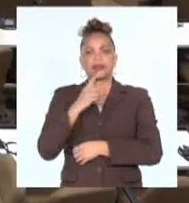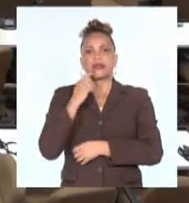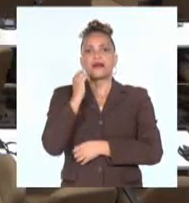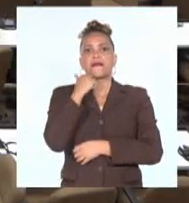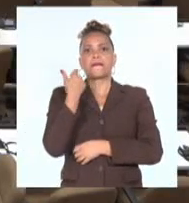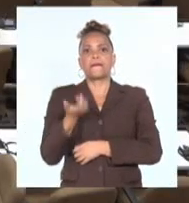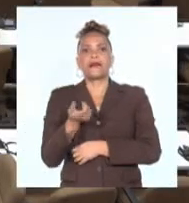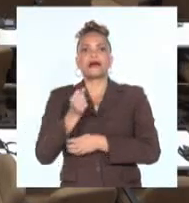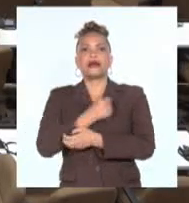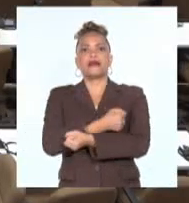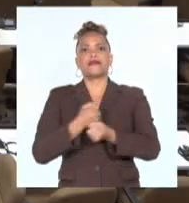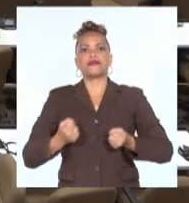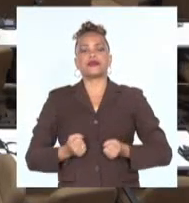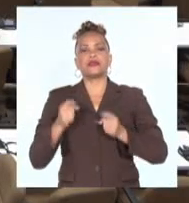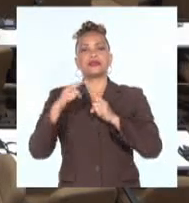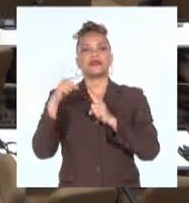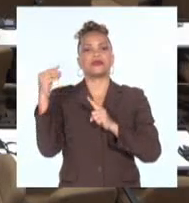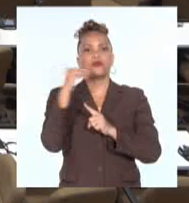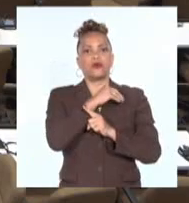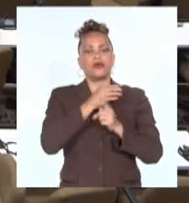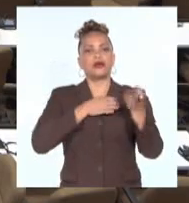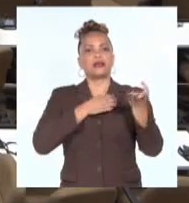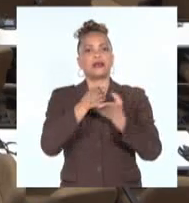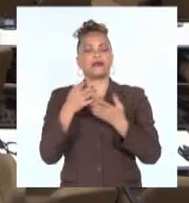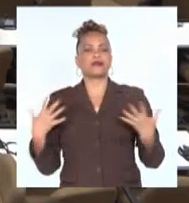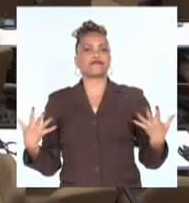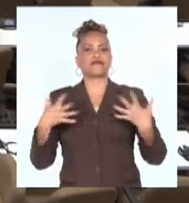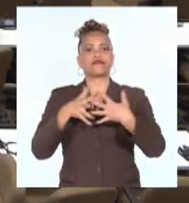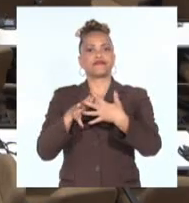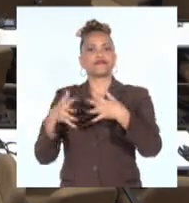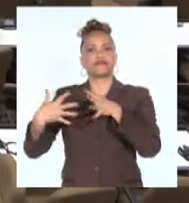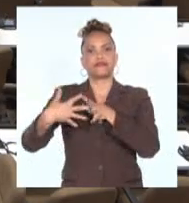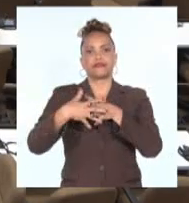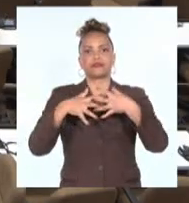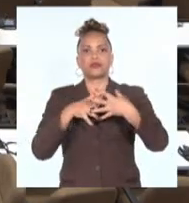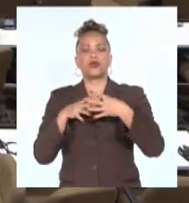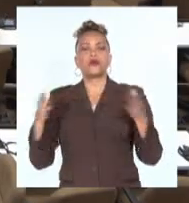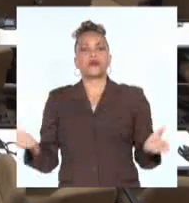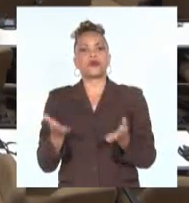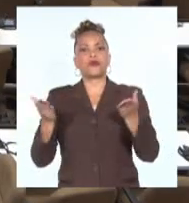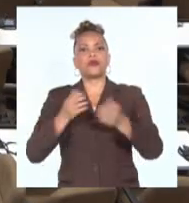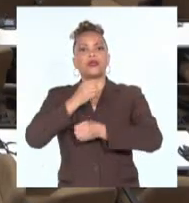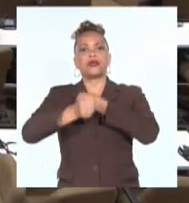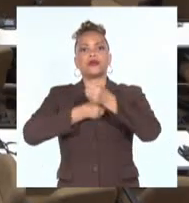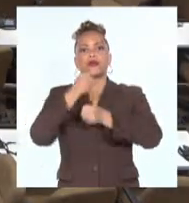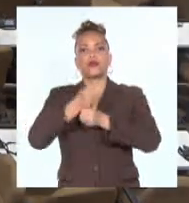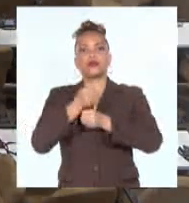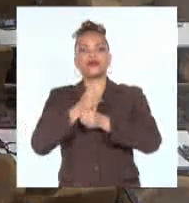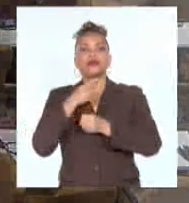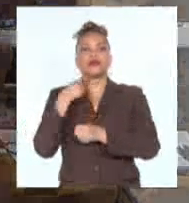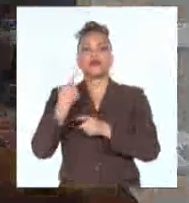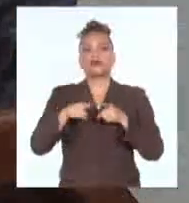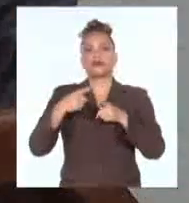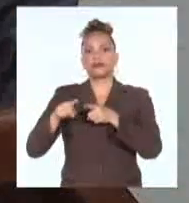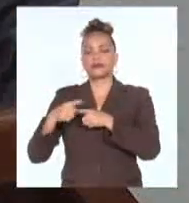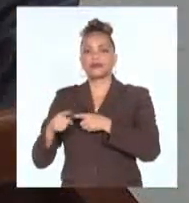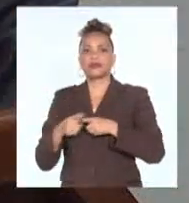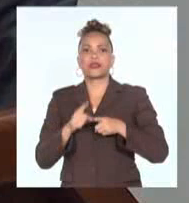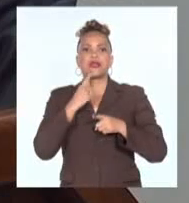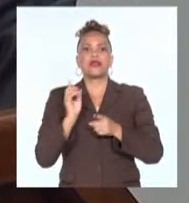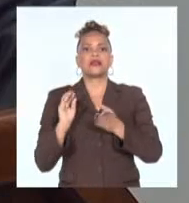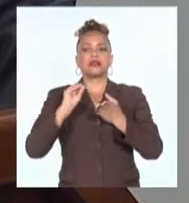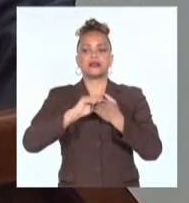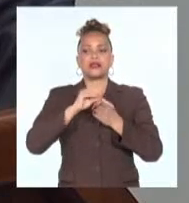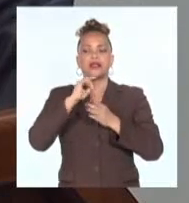transferencia tecnológica a través de alianzas, a promover el uso ecológico de los recursos y digitalizar las cadenas de